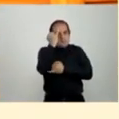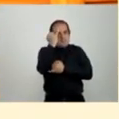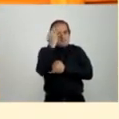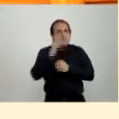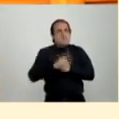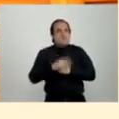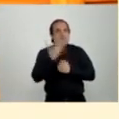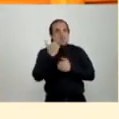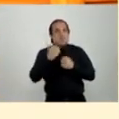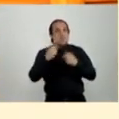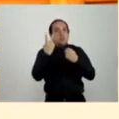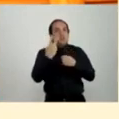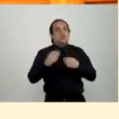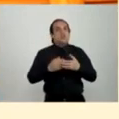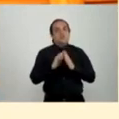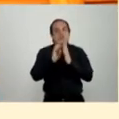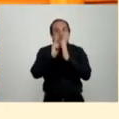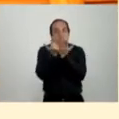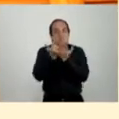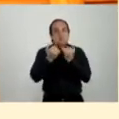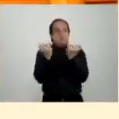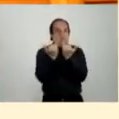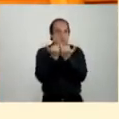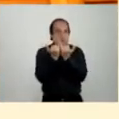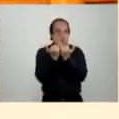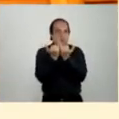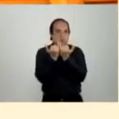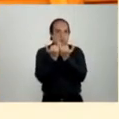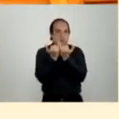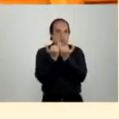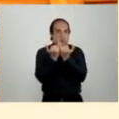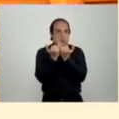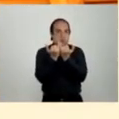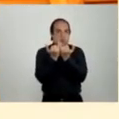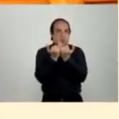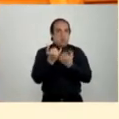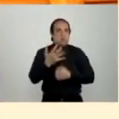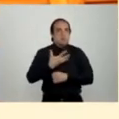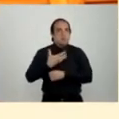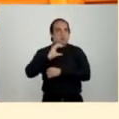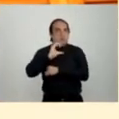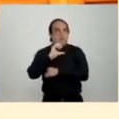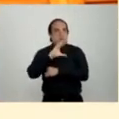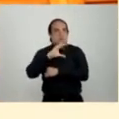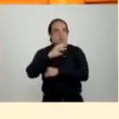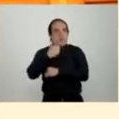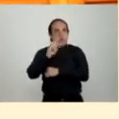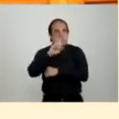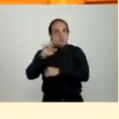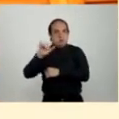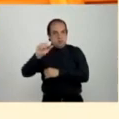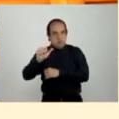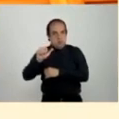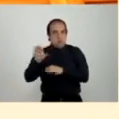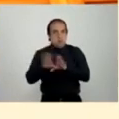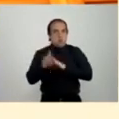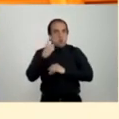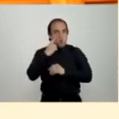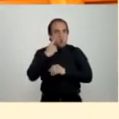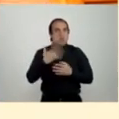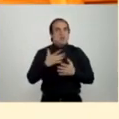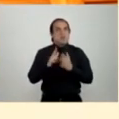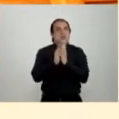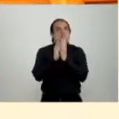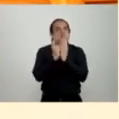novelas iguales. Tú Exacto. agarras un Chavarría, ¿no? Como El ojo de Indimenio, una novela situada